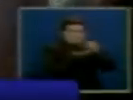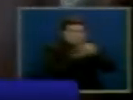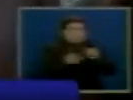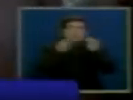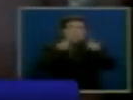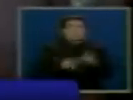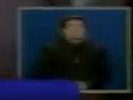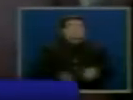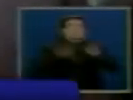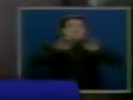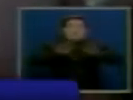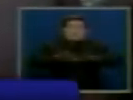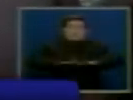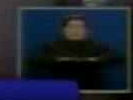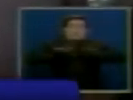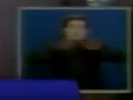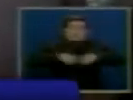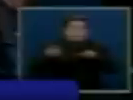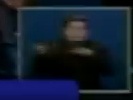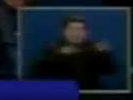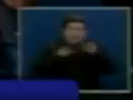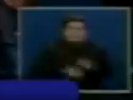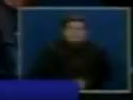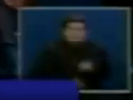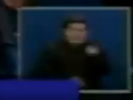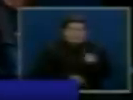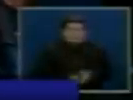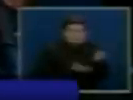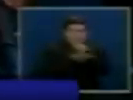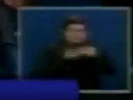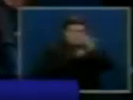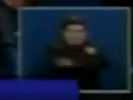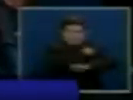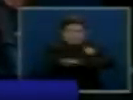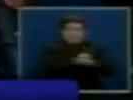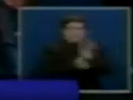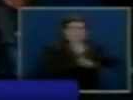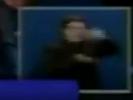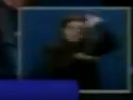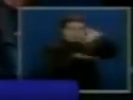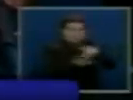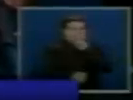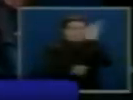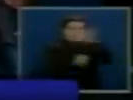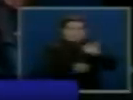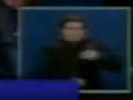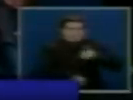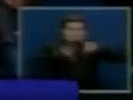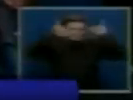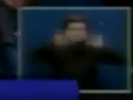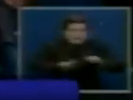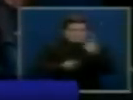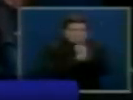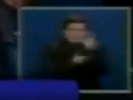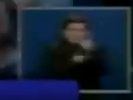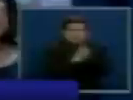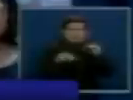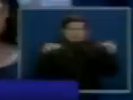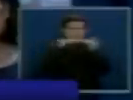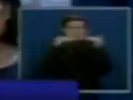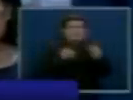devolver tranquilidad al mercado de divisas. El Banco Central está comprometido en mantener un adecuado nivel de